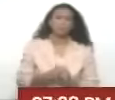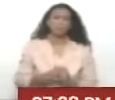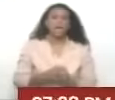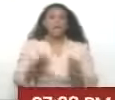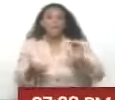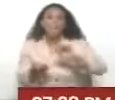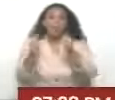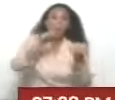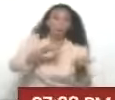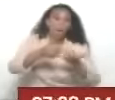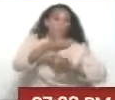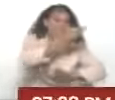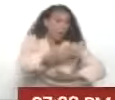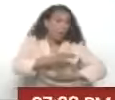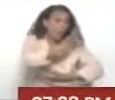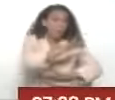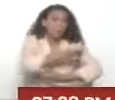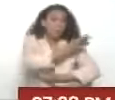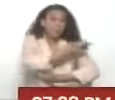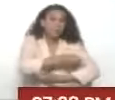bautismo, todo, todo. Completico, pues.